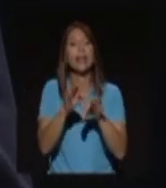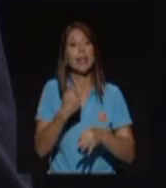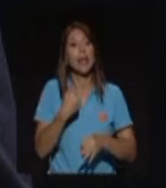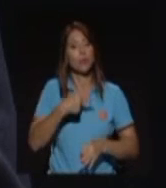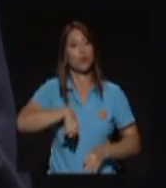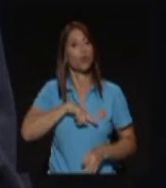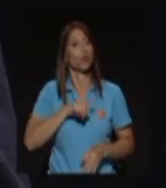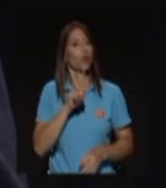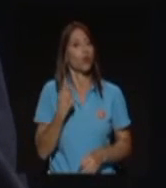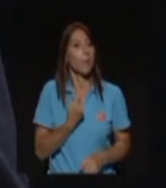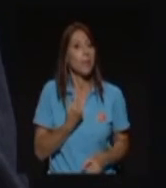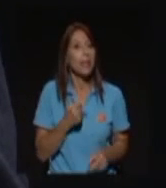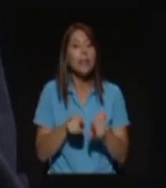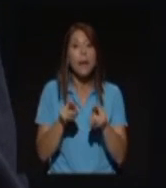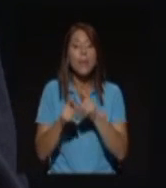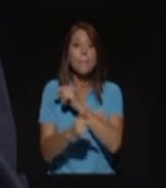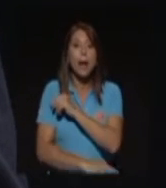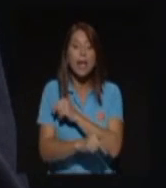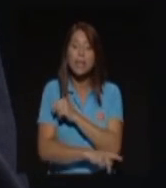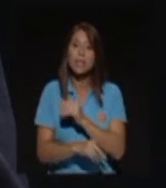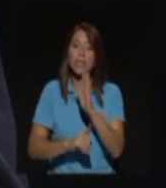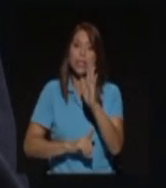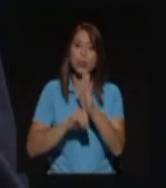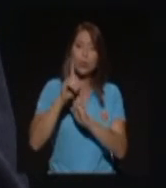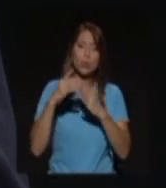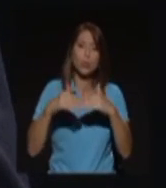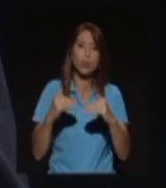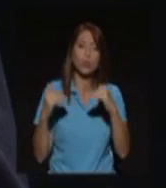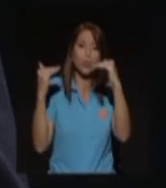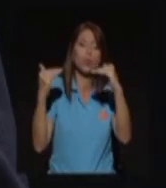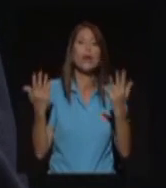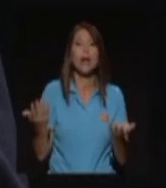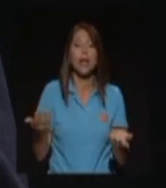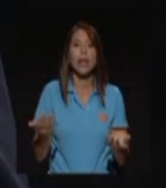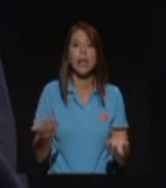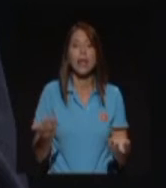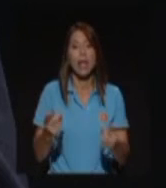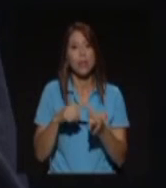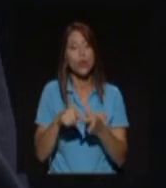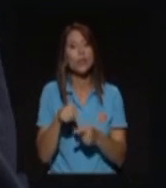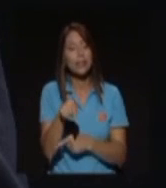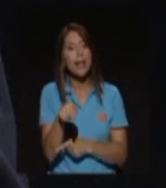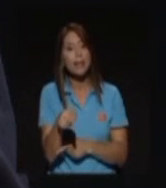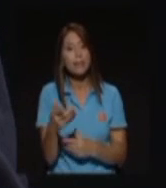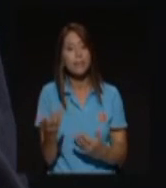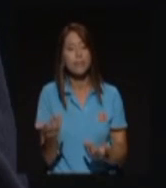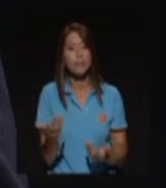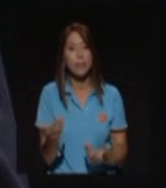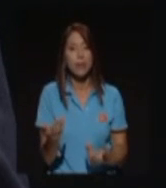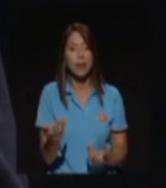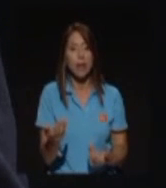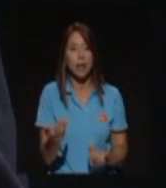no solamente nosotros, sino países también altamente desarrollados. Y entonces ahí me parece que